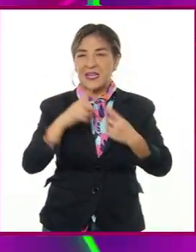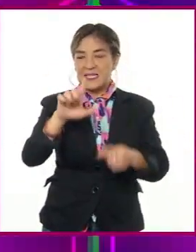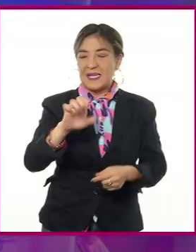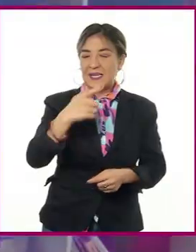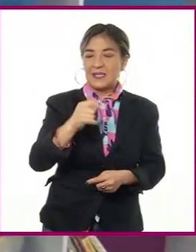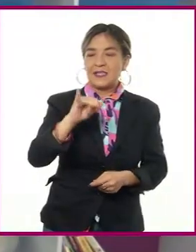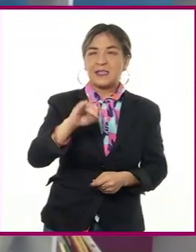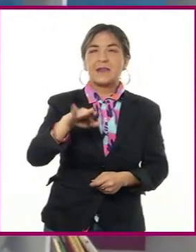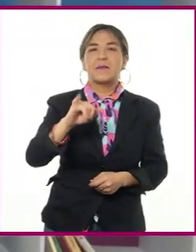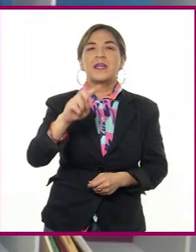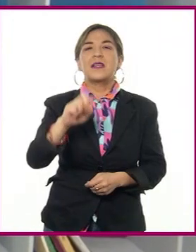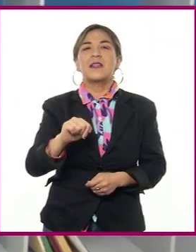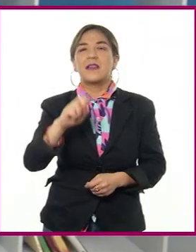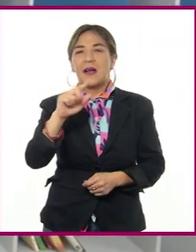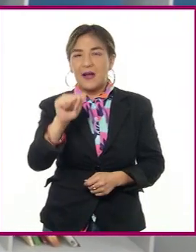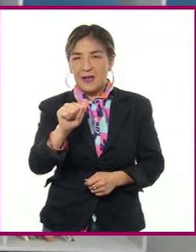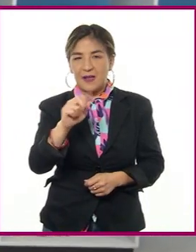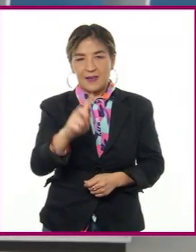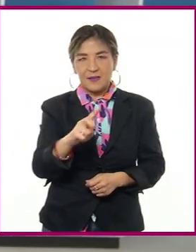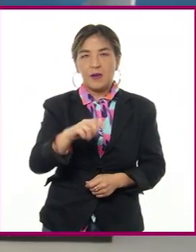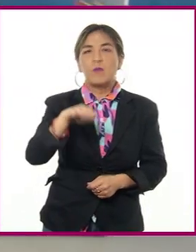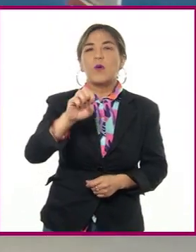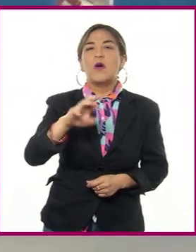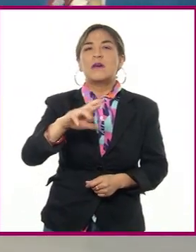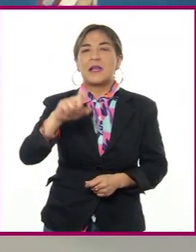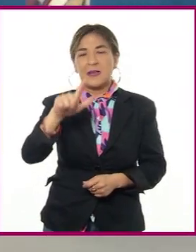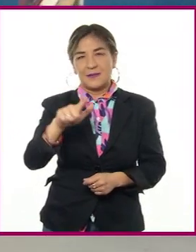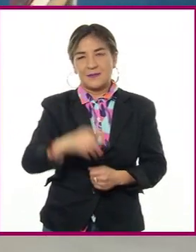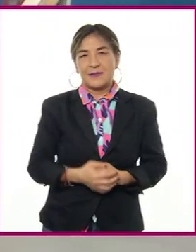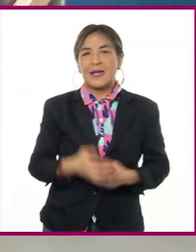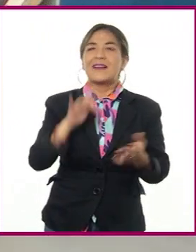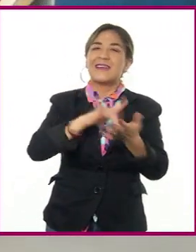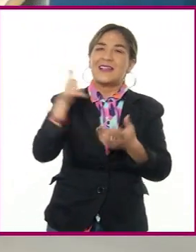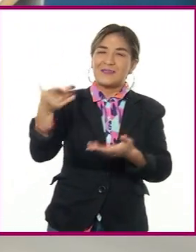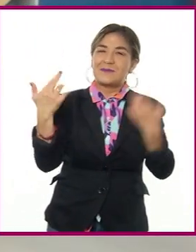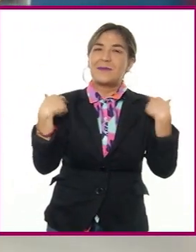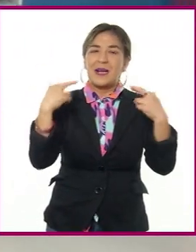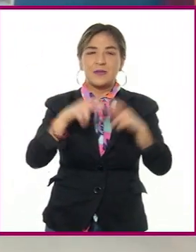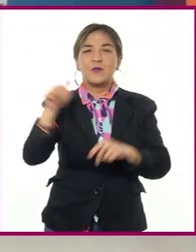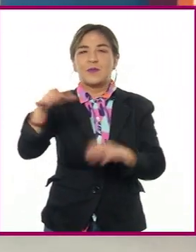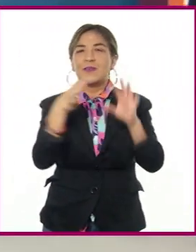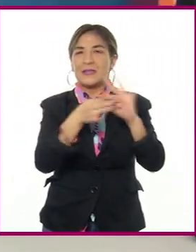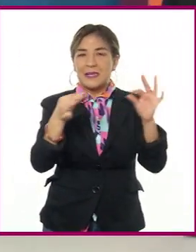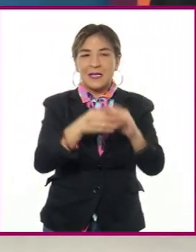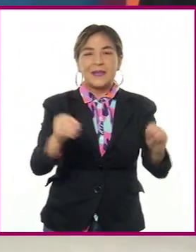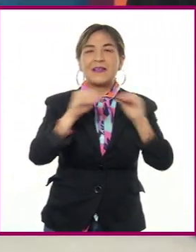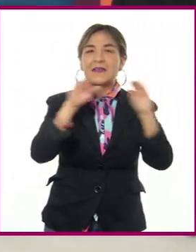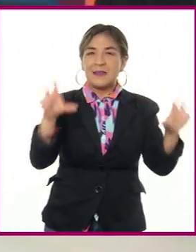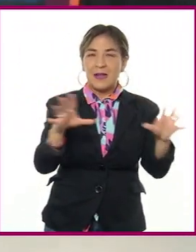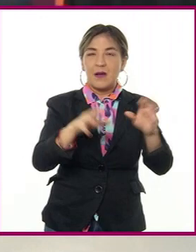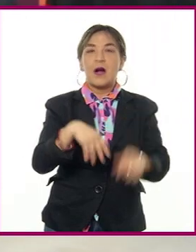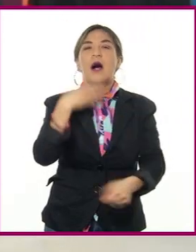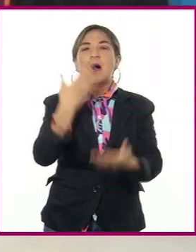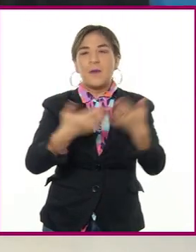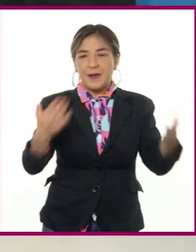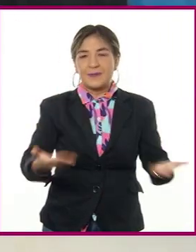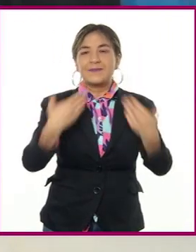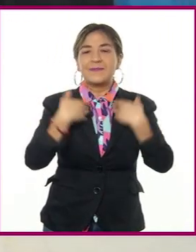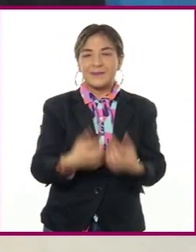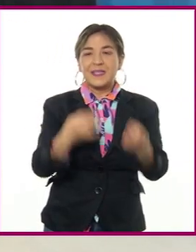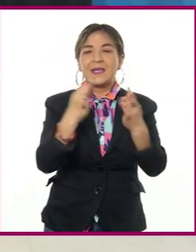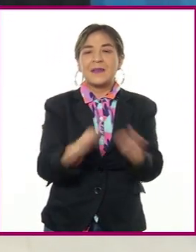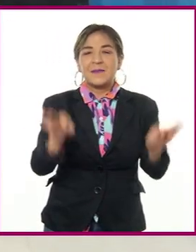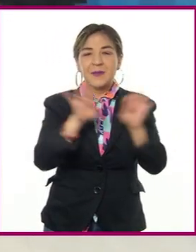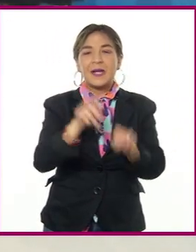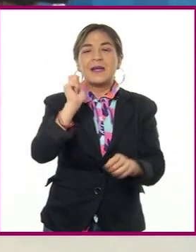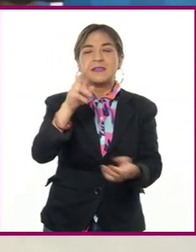moral. Le damos las gracias al maestro Alfredo por su aportación tan puntual y clara. Ahora comprendo mejor la importancia de